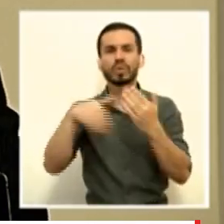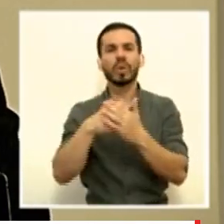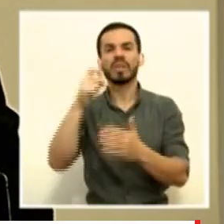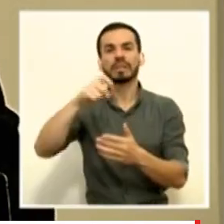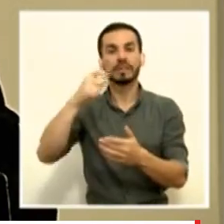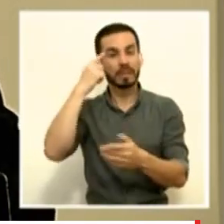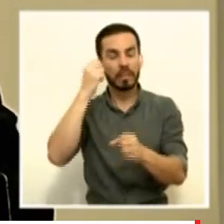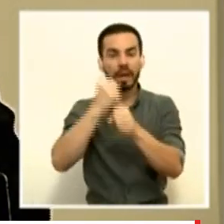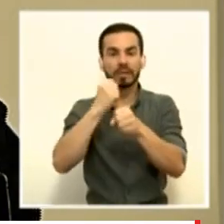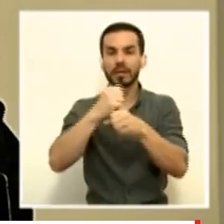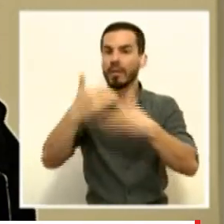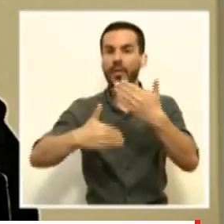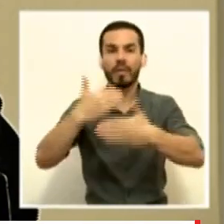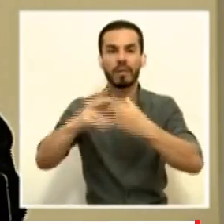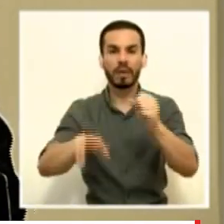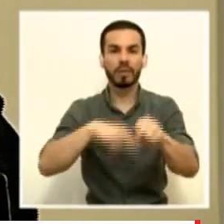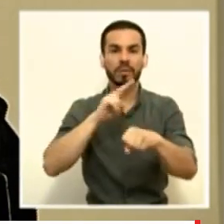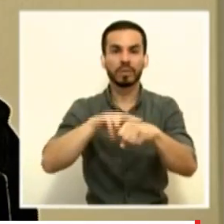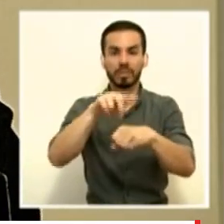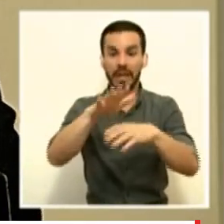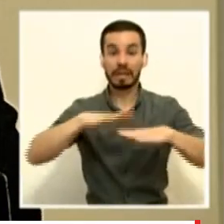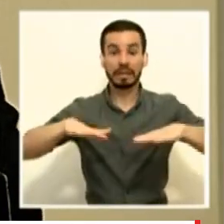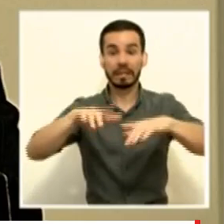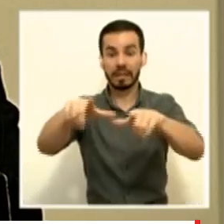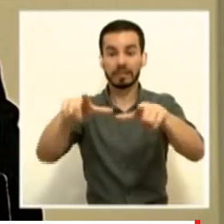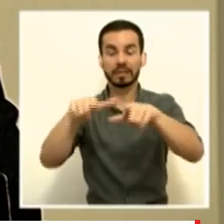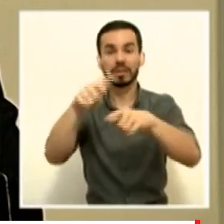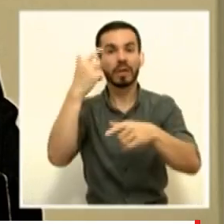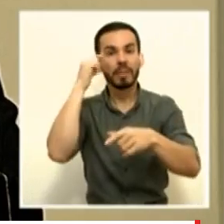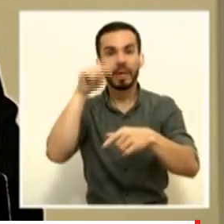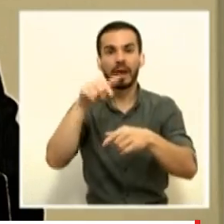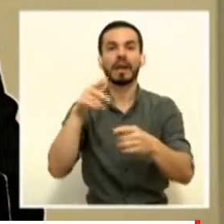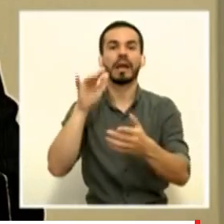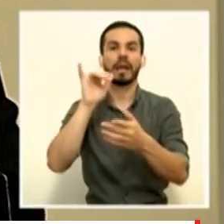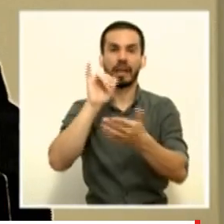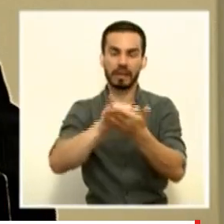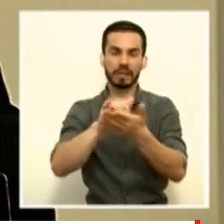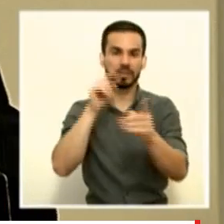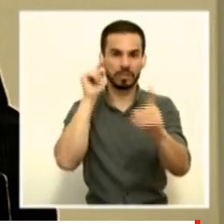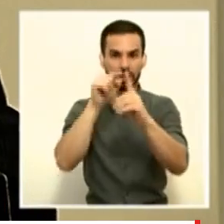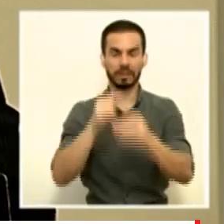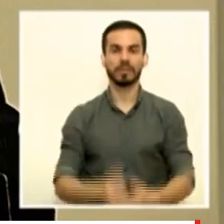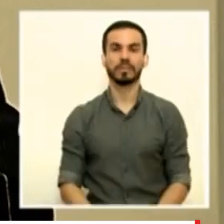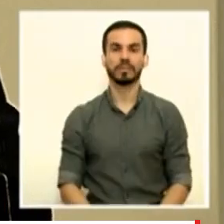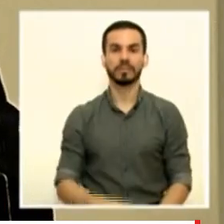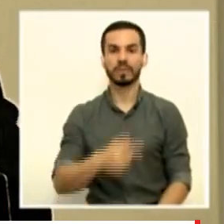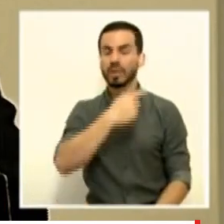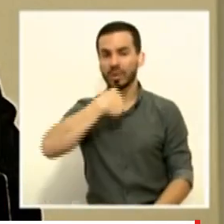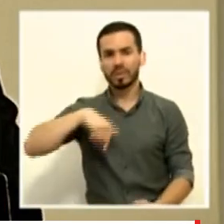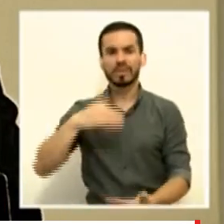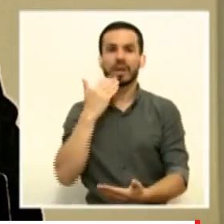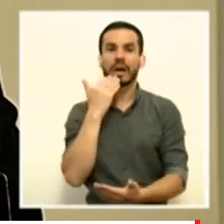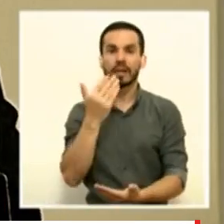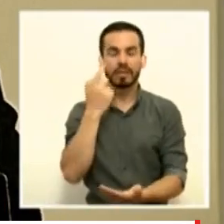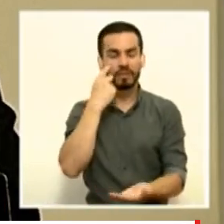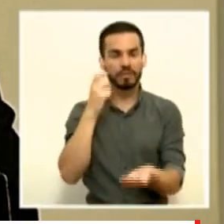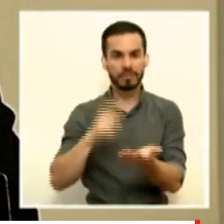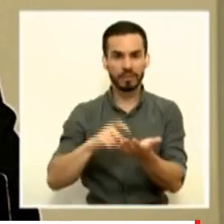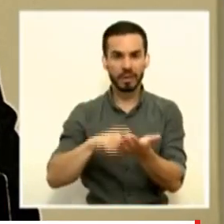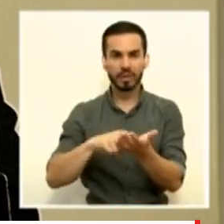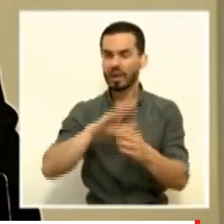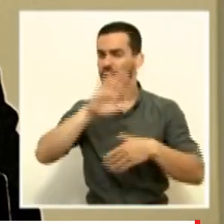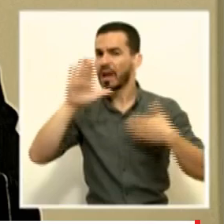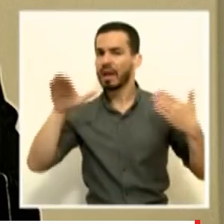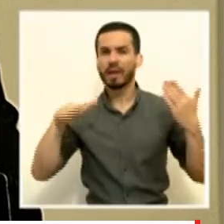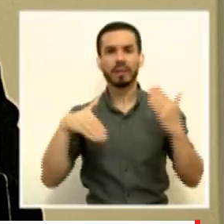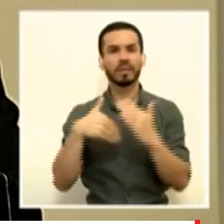operación normal de esa zona habilitada para este efecto. Más bien, nuestro agradecimiento y reconocimiento